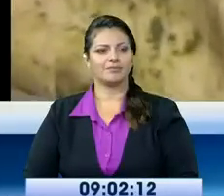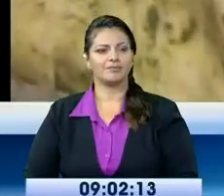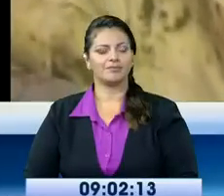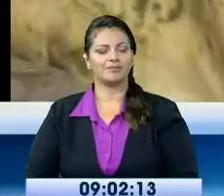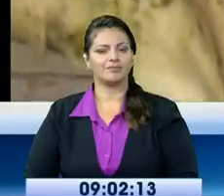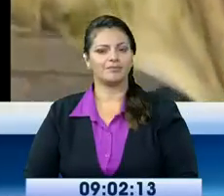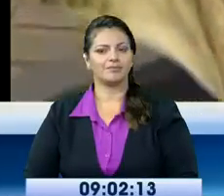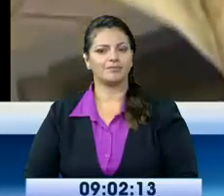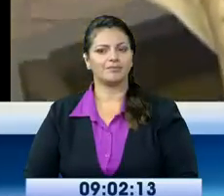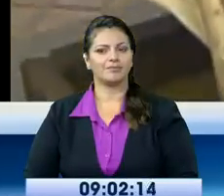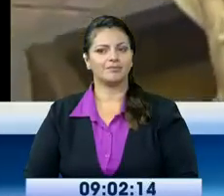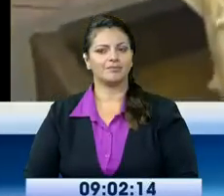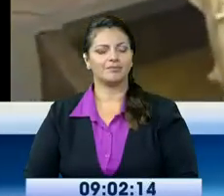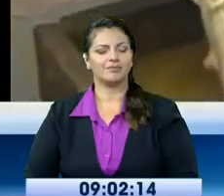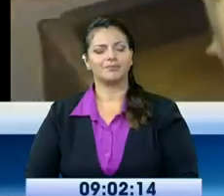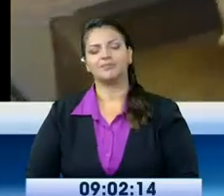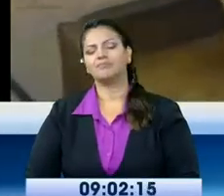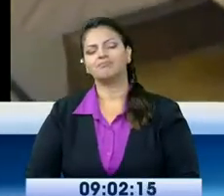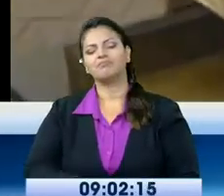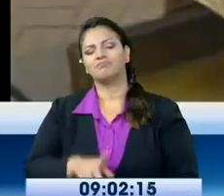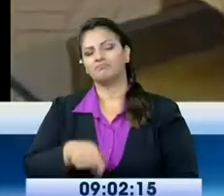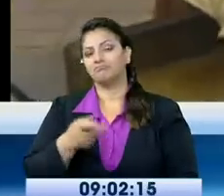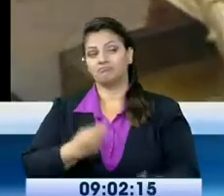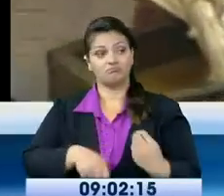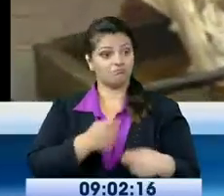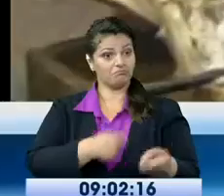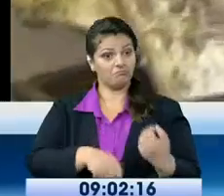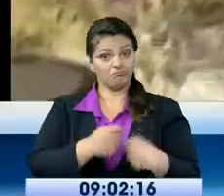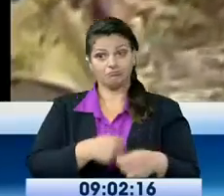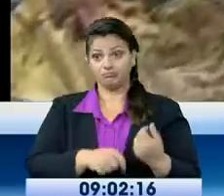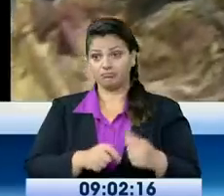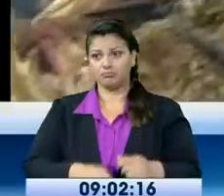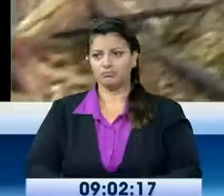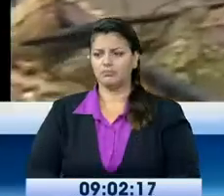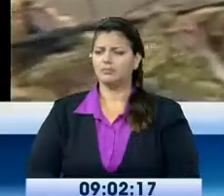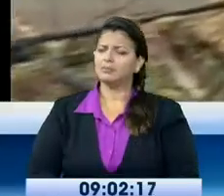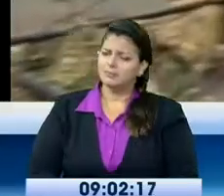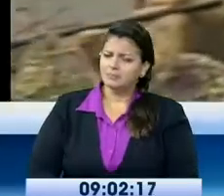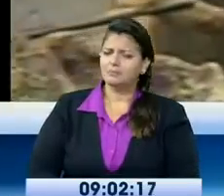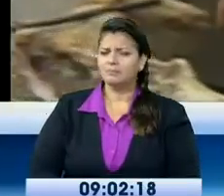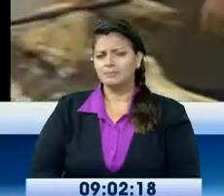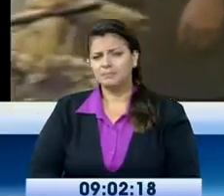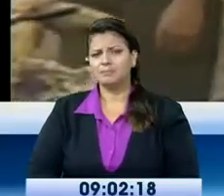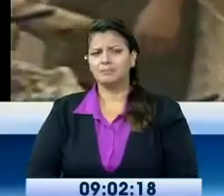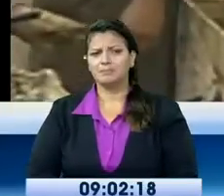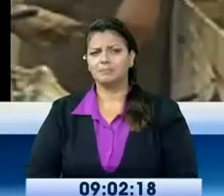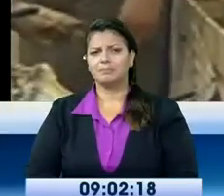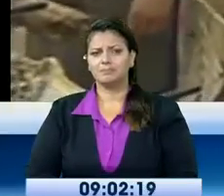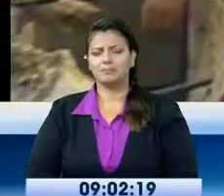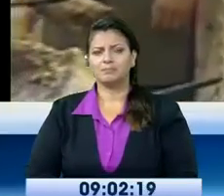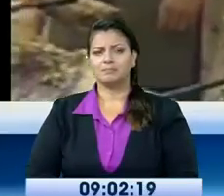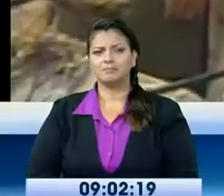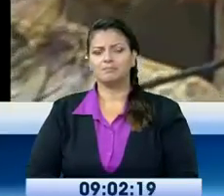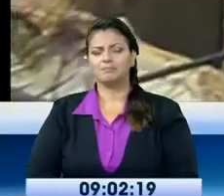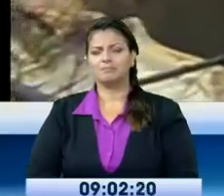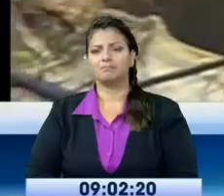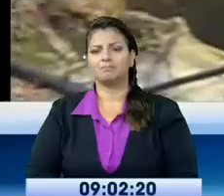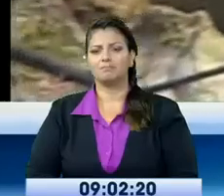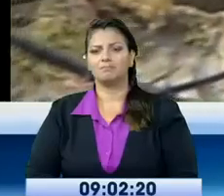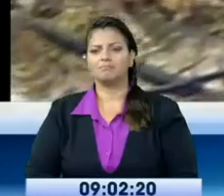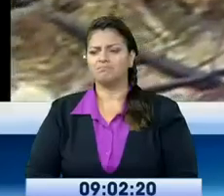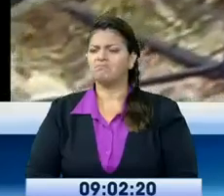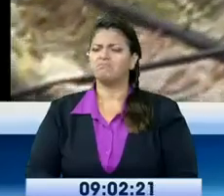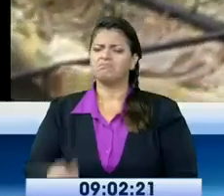para el servicio. ¿Cómo les ha ido Guayaquil con este platillo? Bueno, ya estamos como 3 años seguidos por acá, en varias ferias, y nos ha ido muy